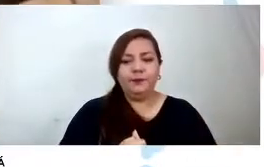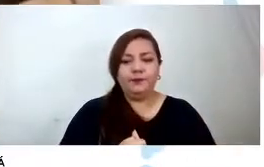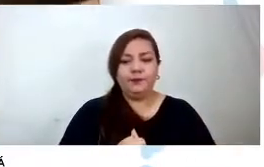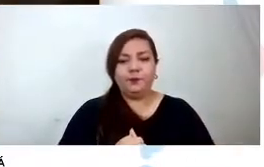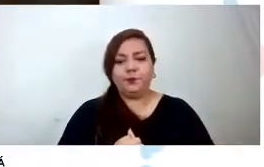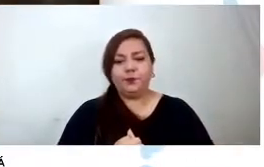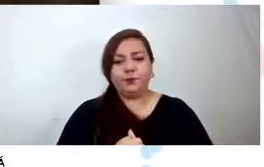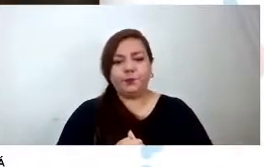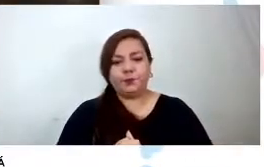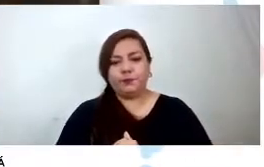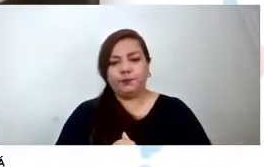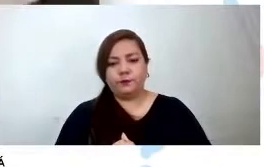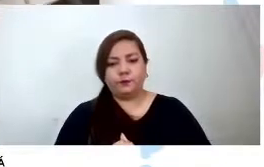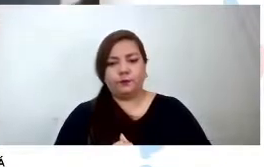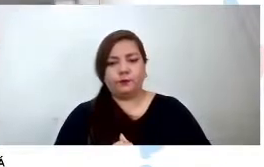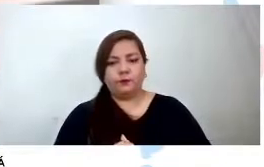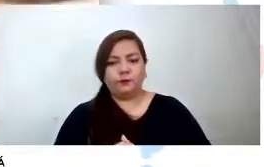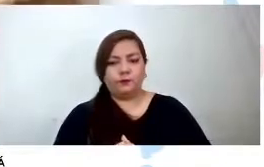estos